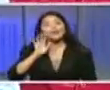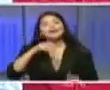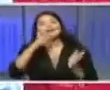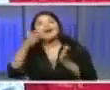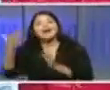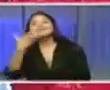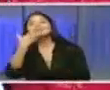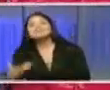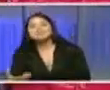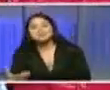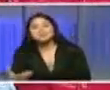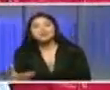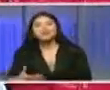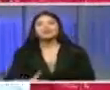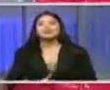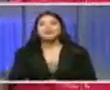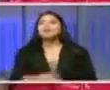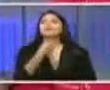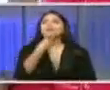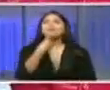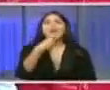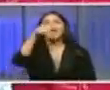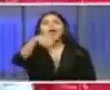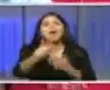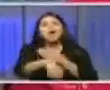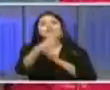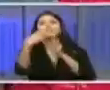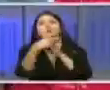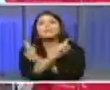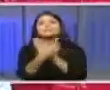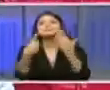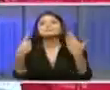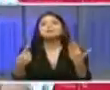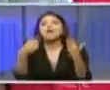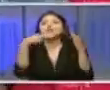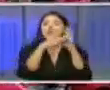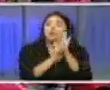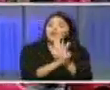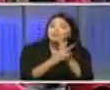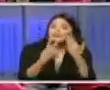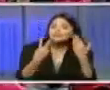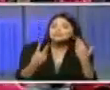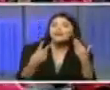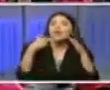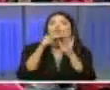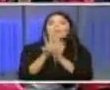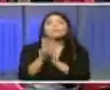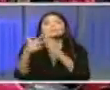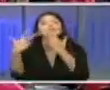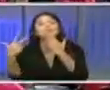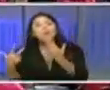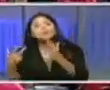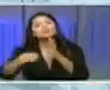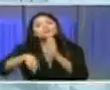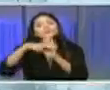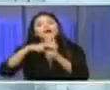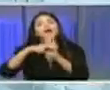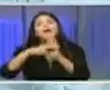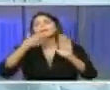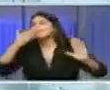en diciembre, se los digo en el 2016, 2017, 2018